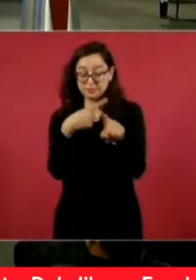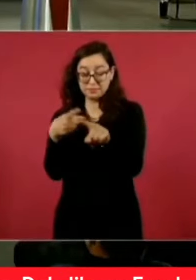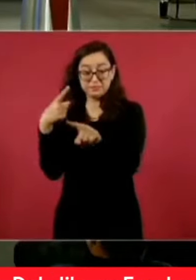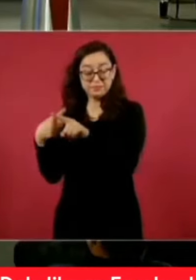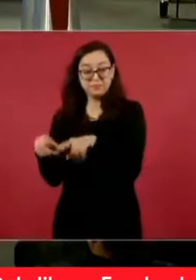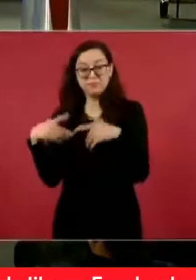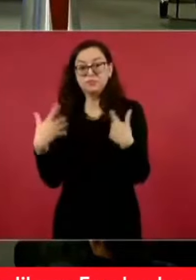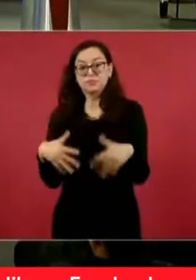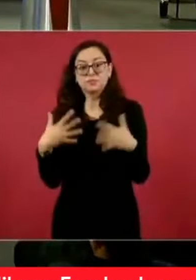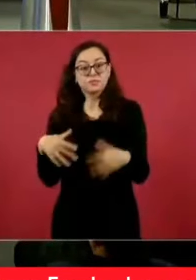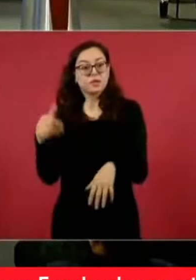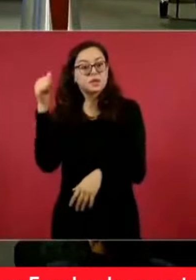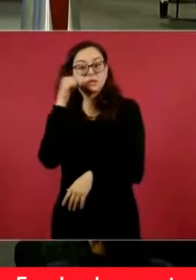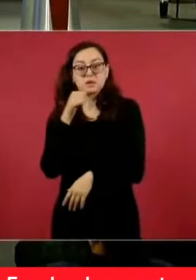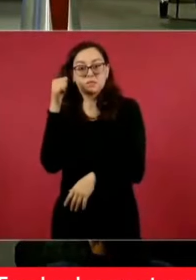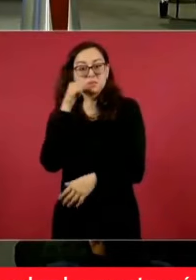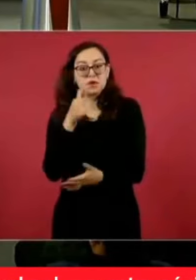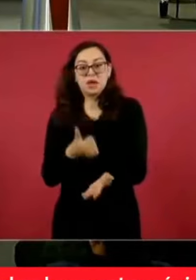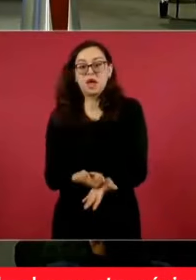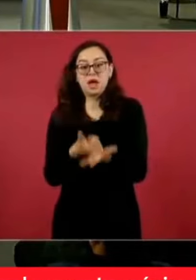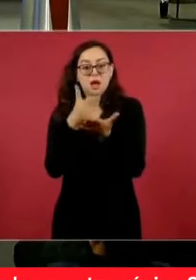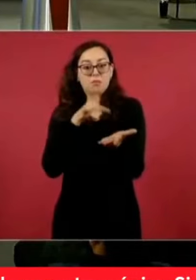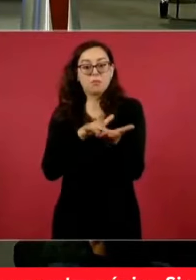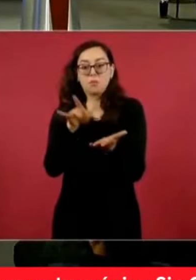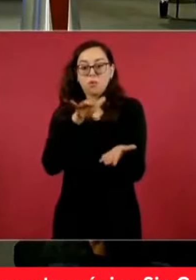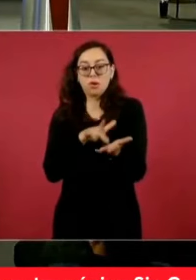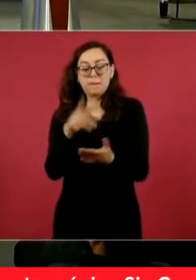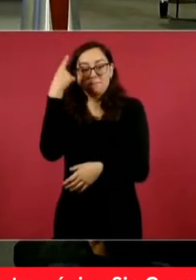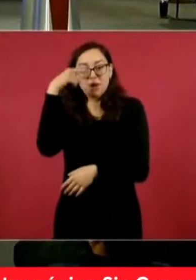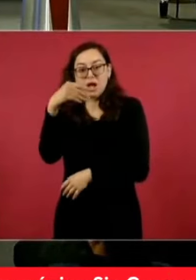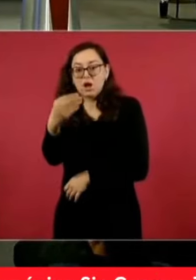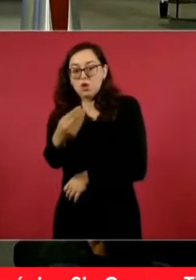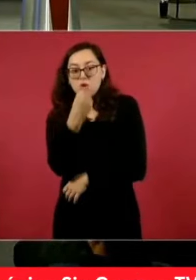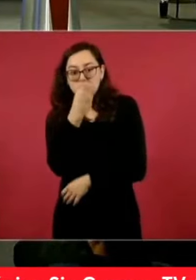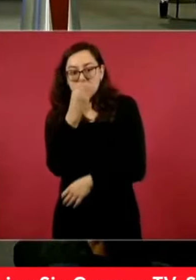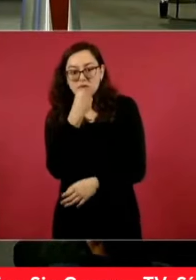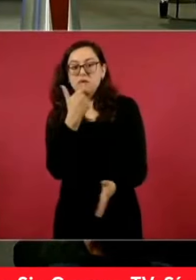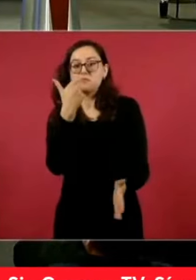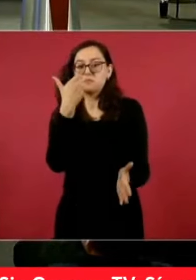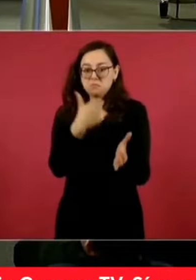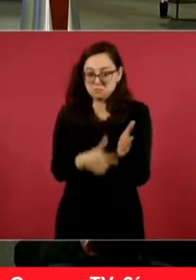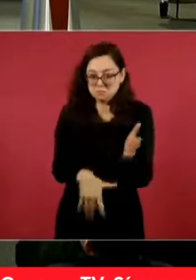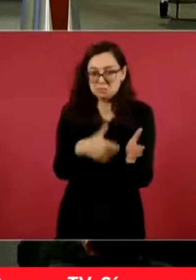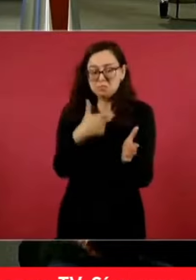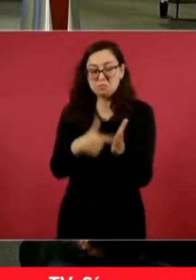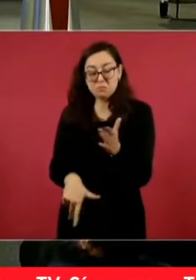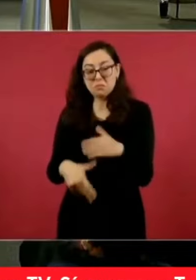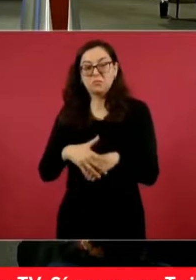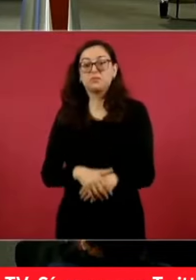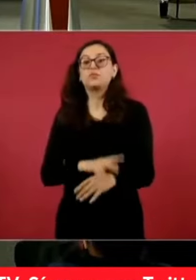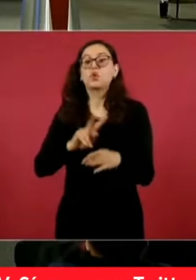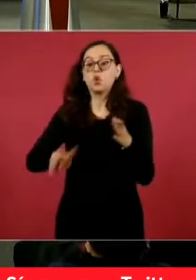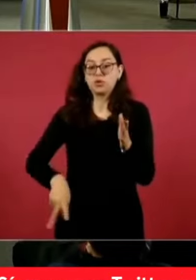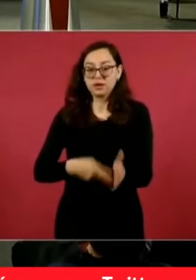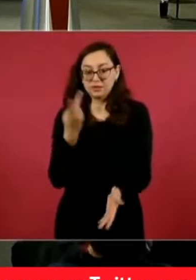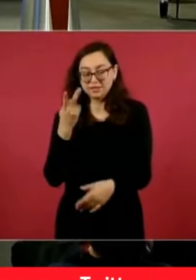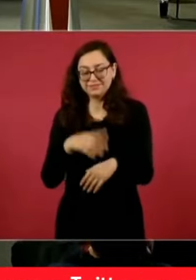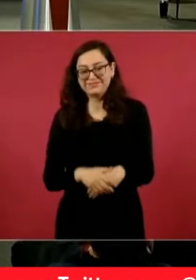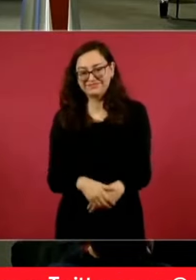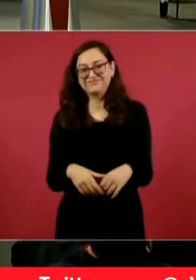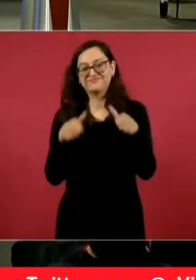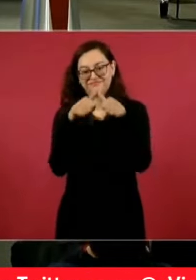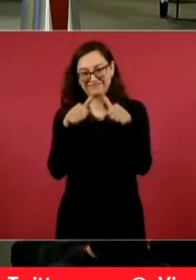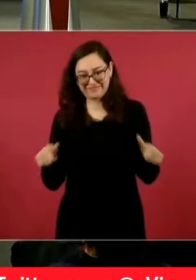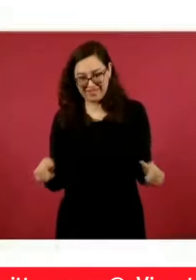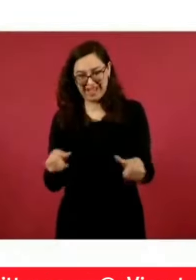siempre por debajo de los 1039 pesos en esta ocasión nuevamente tenemos como ganador a Bodega Aurrera